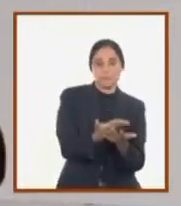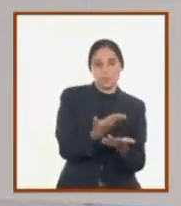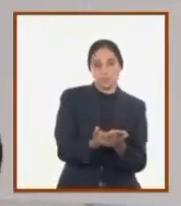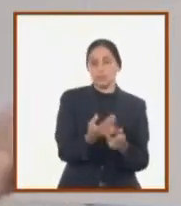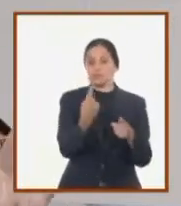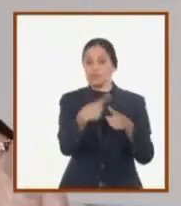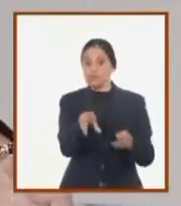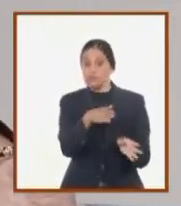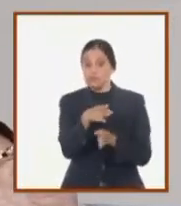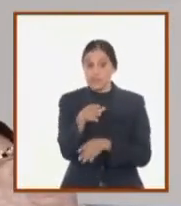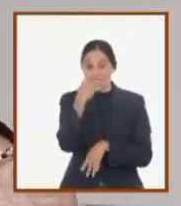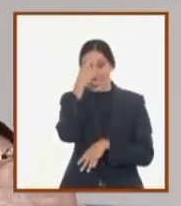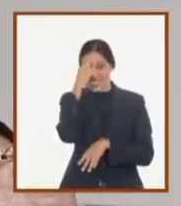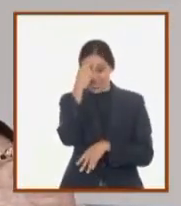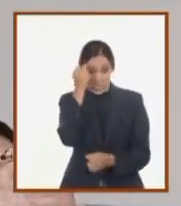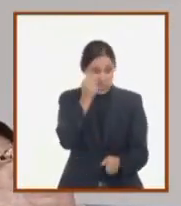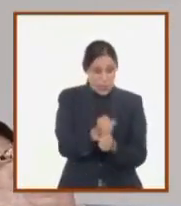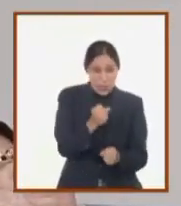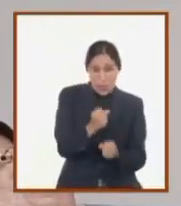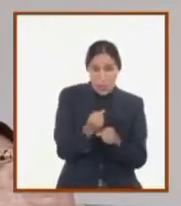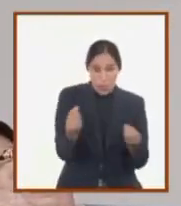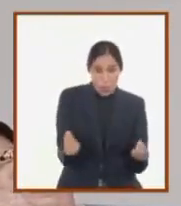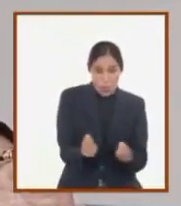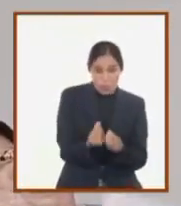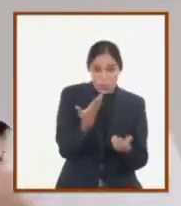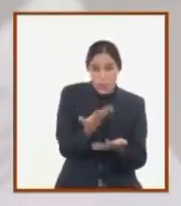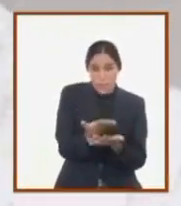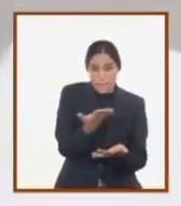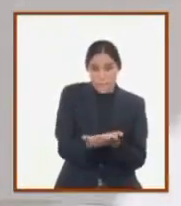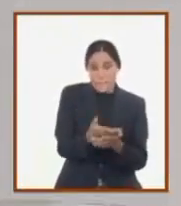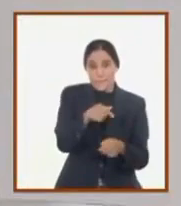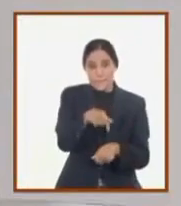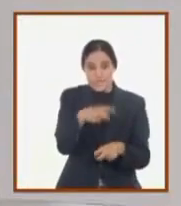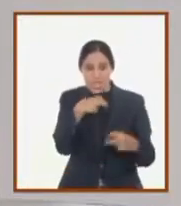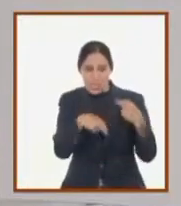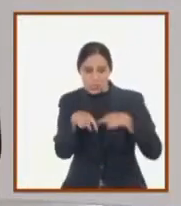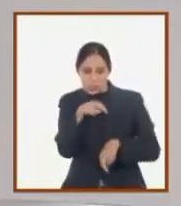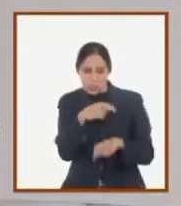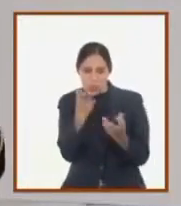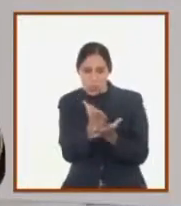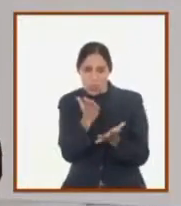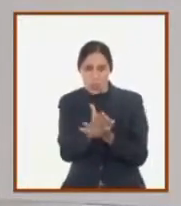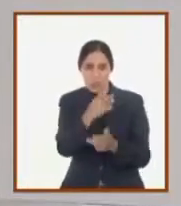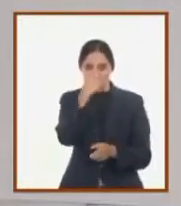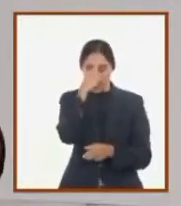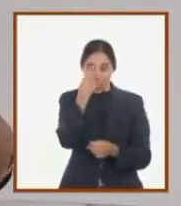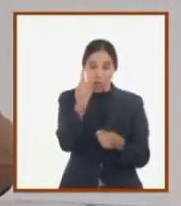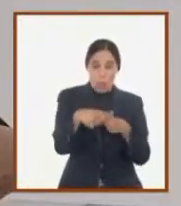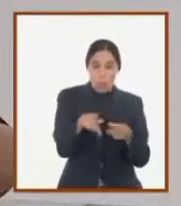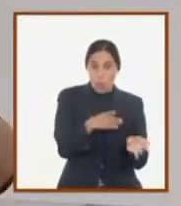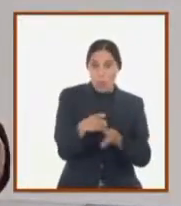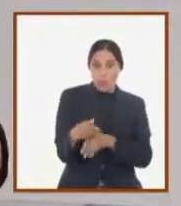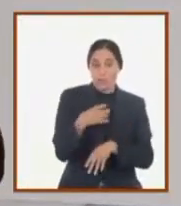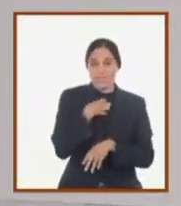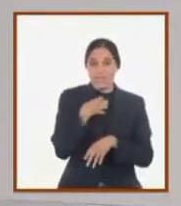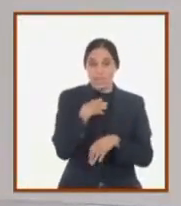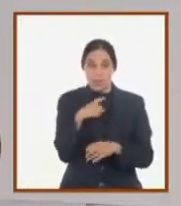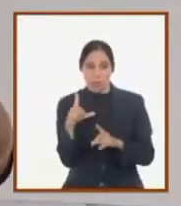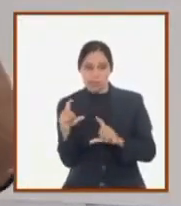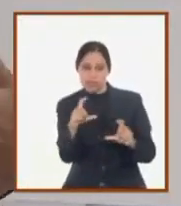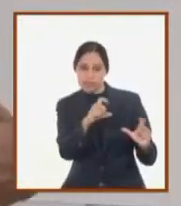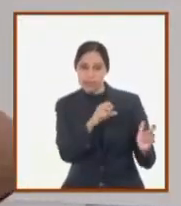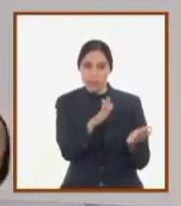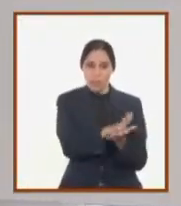Che que se trabajó de Conjunto con el centro de estudios cheeva también tenemos fondos relacionados con el Moncada